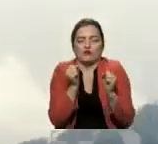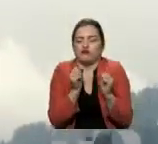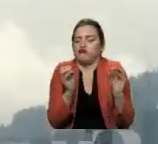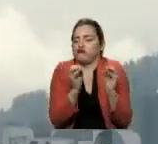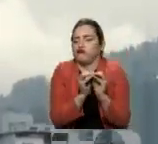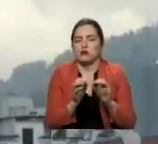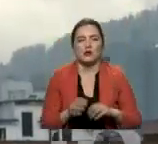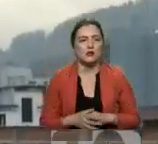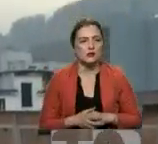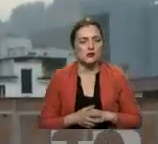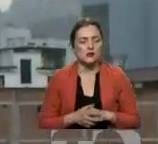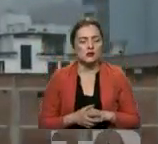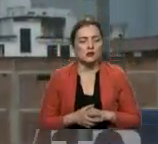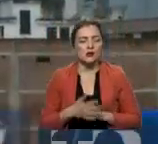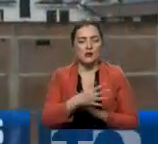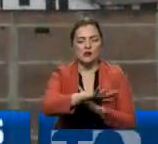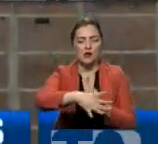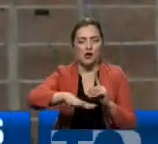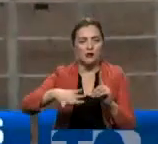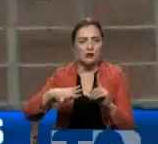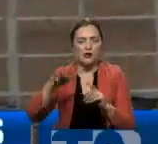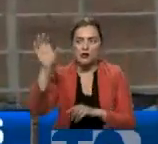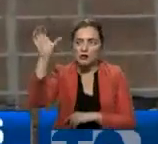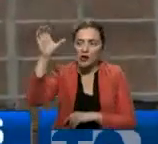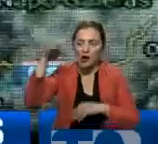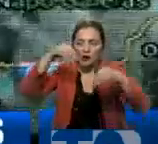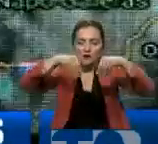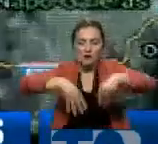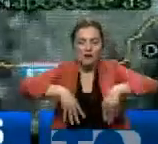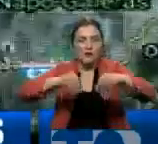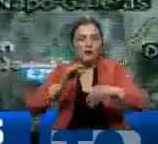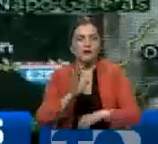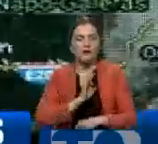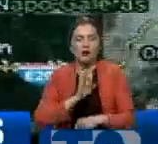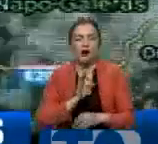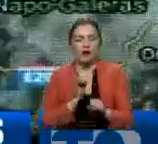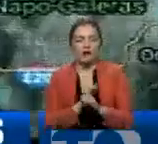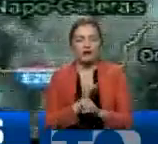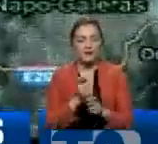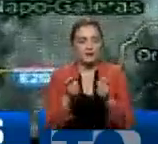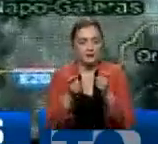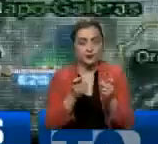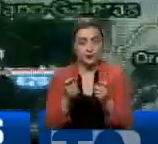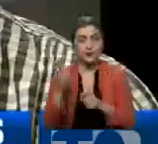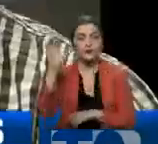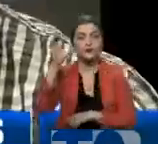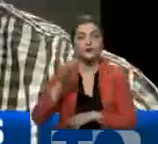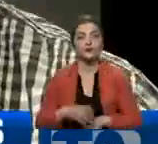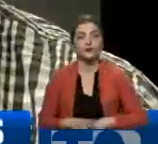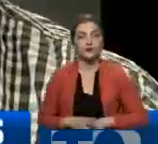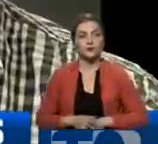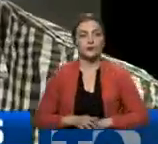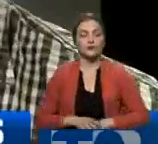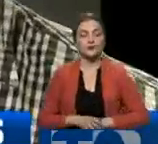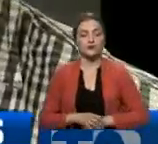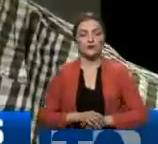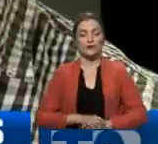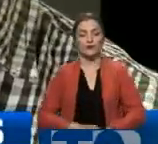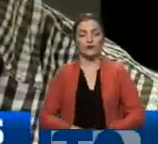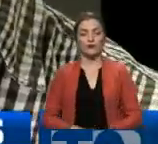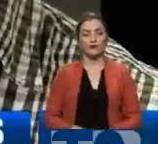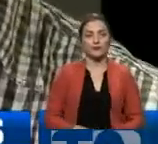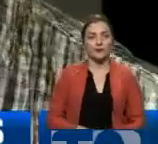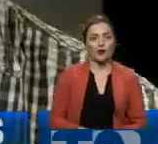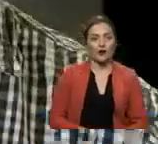Las condiciones climatológicas para que se den las lluvias, según los técnicos del INAMI, son las siguientes. Hemos tenido el aporte desde la